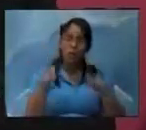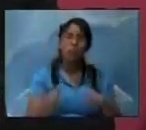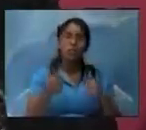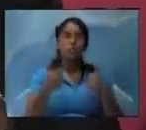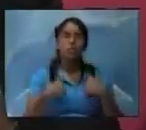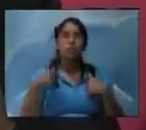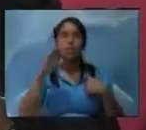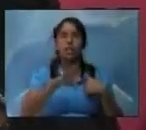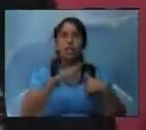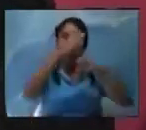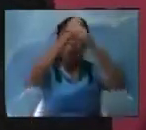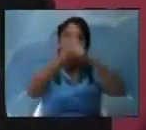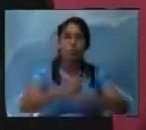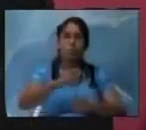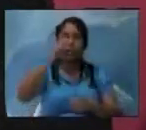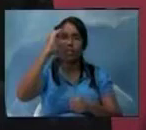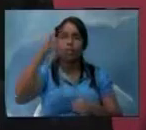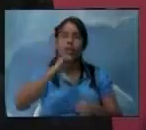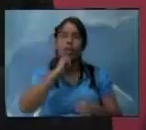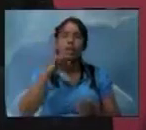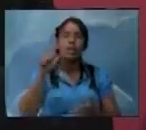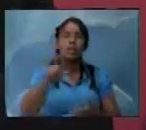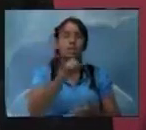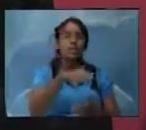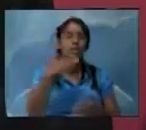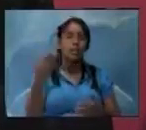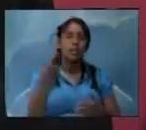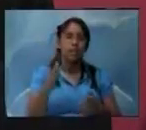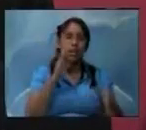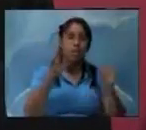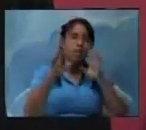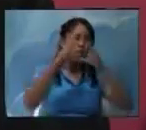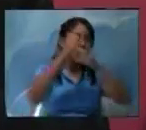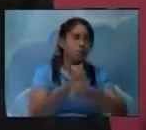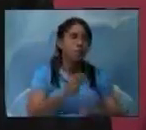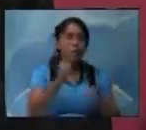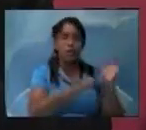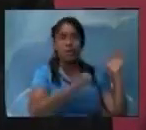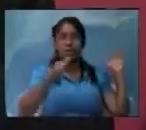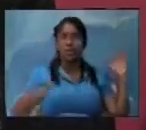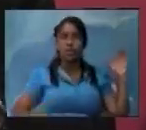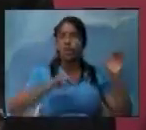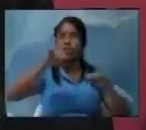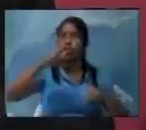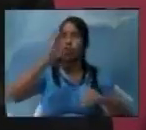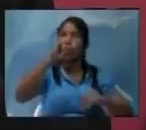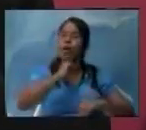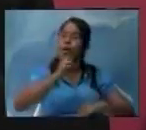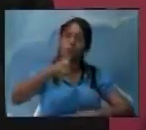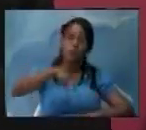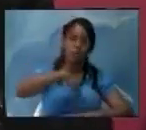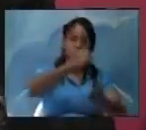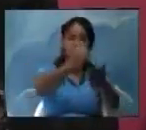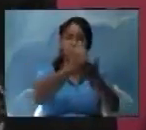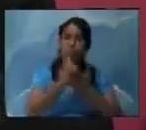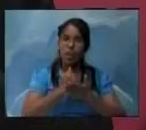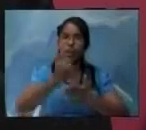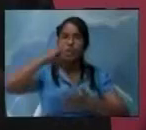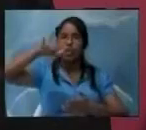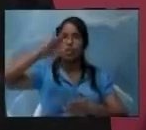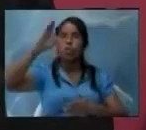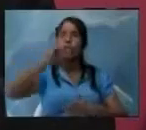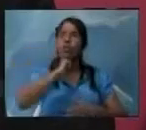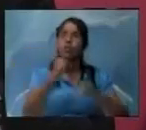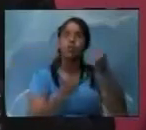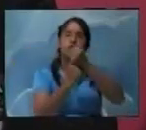usted y yo que estamos confiando en Él? Es necesario que confiemos en el Señor. Jehová es nuestro ayudador. Jehová es